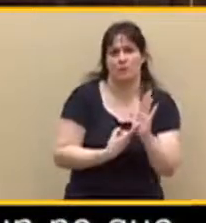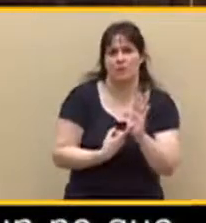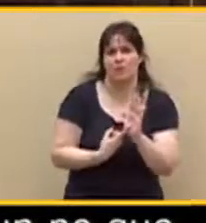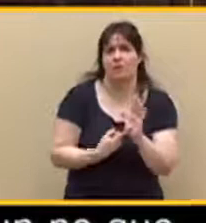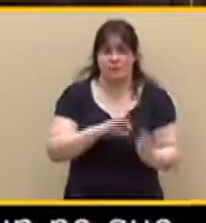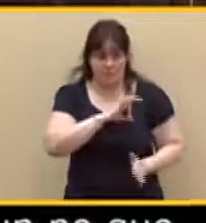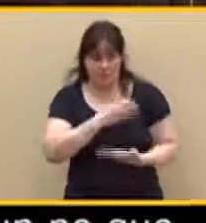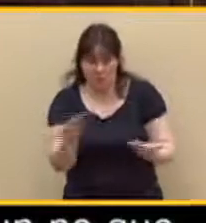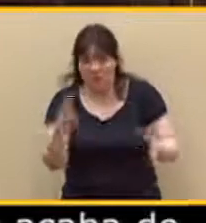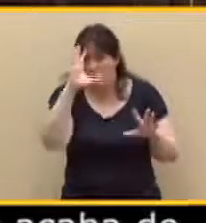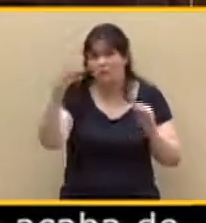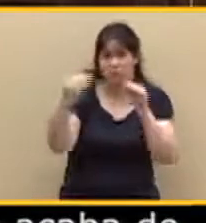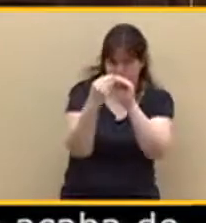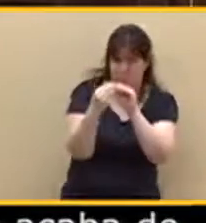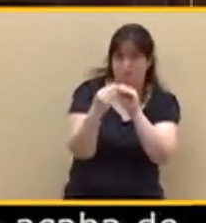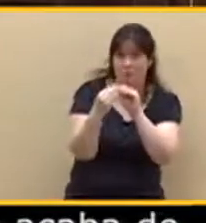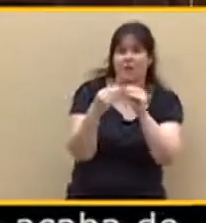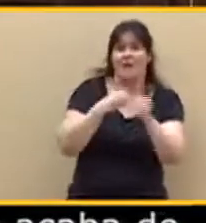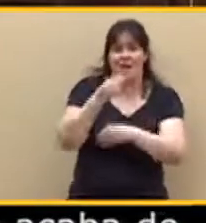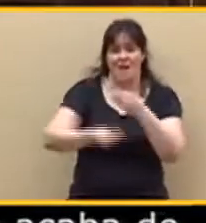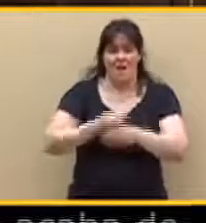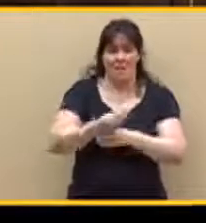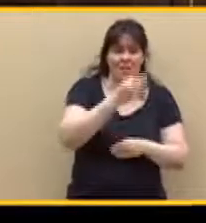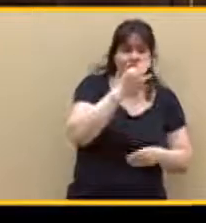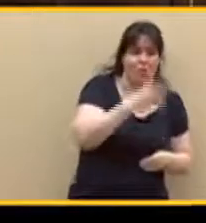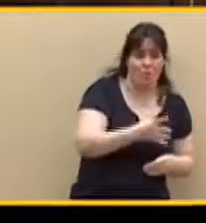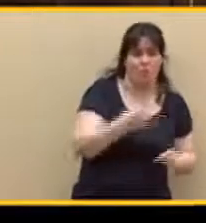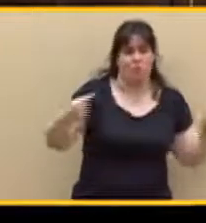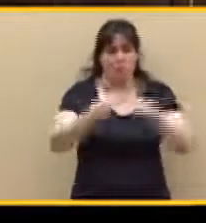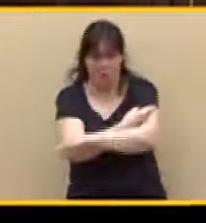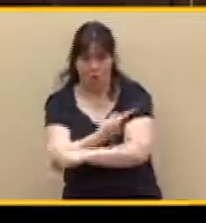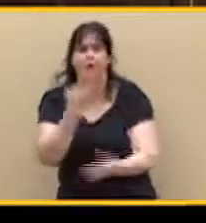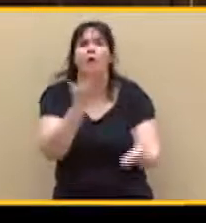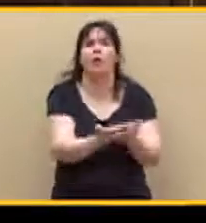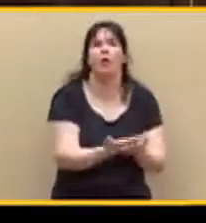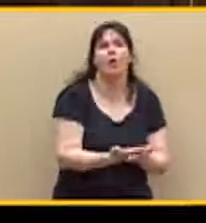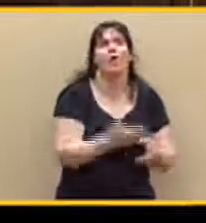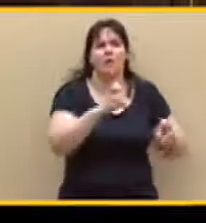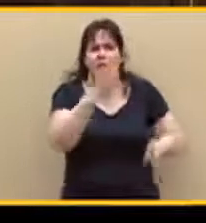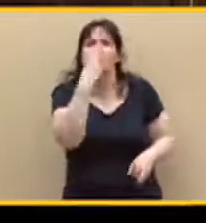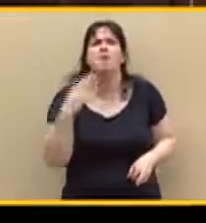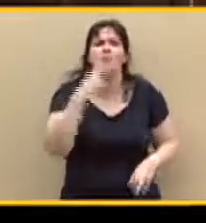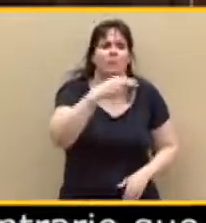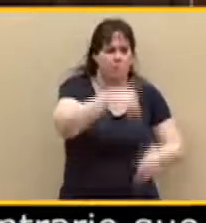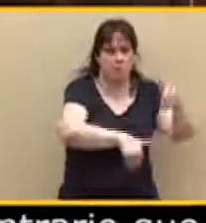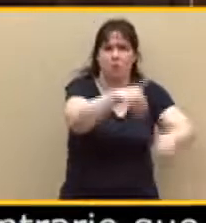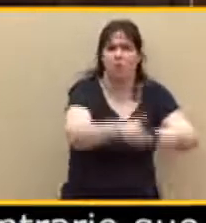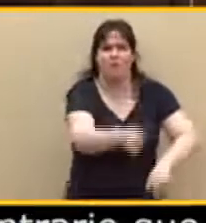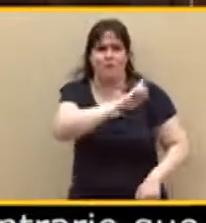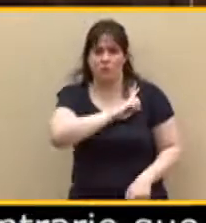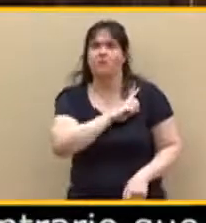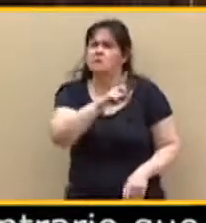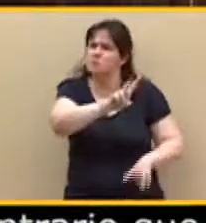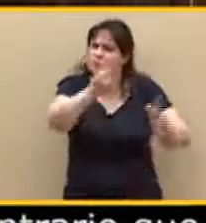conmigo en que hacer uno lo contrario de lo que ha prometido a los votantes durante la campaña electoral es una cuestión tan importante como